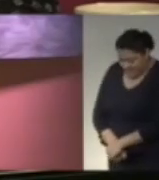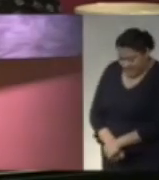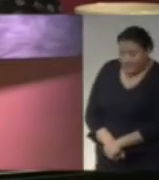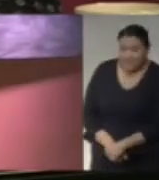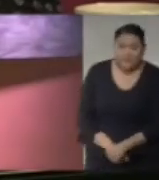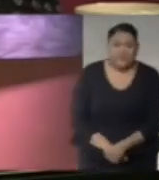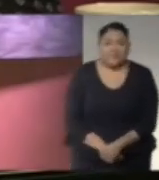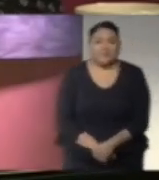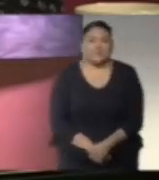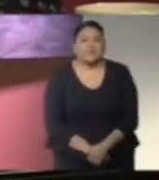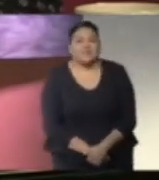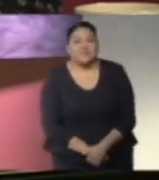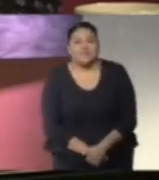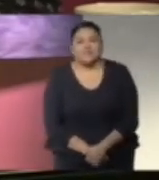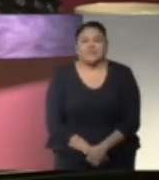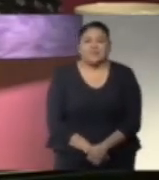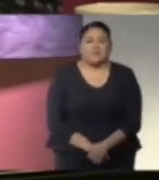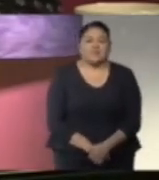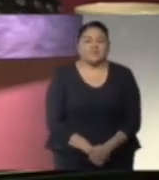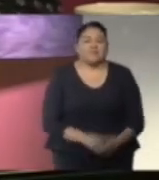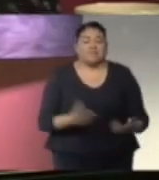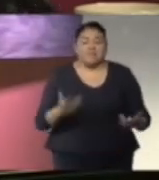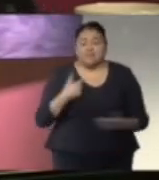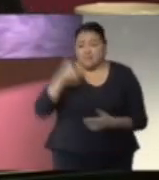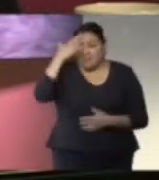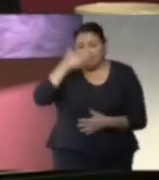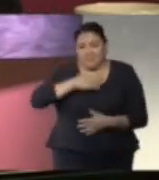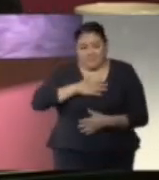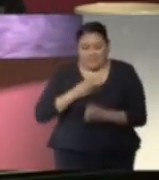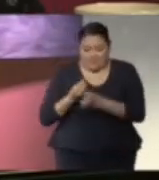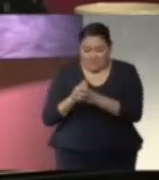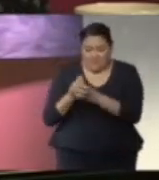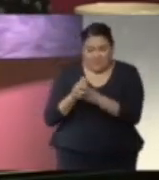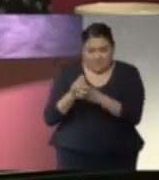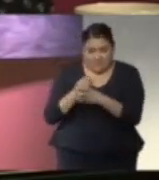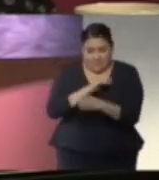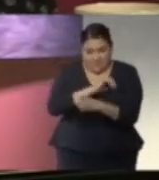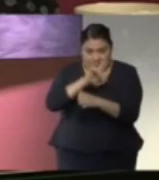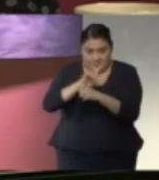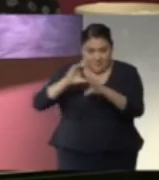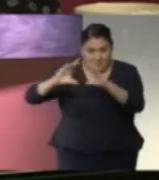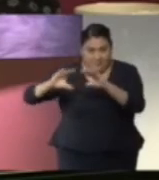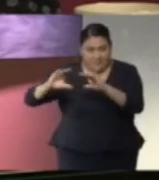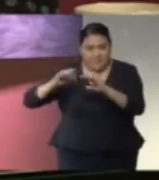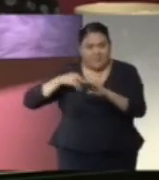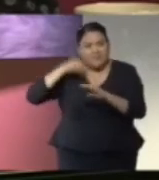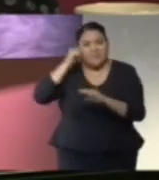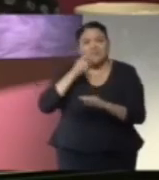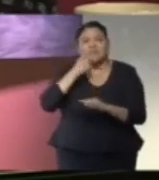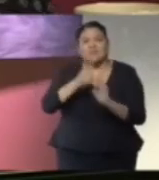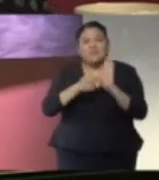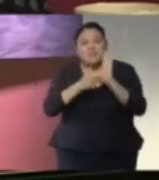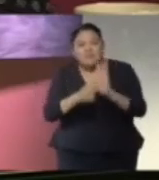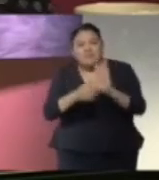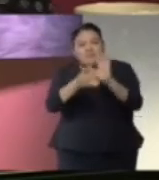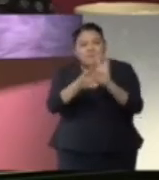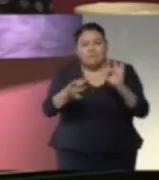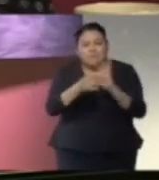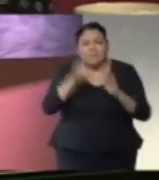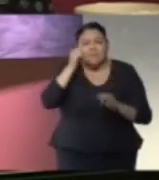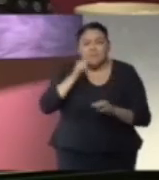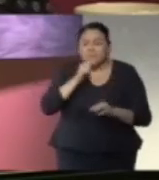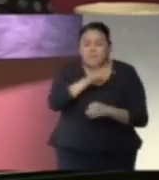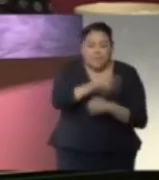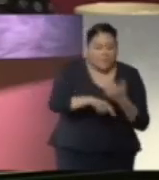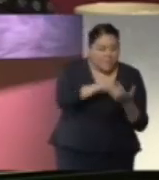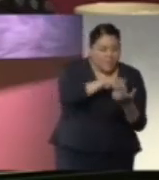desde las materias que yo doy en la especialización. Siempre estoy hablando de discutir en los diferentes espacios en